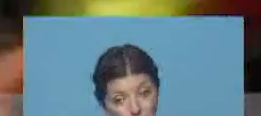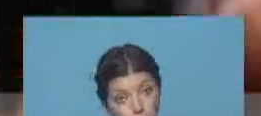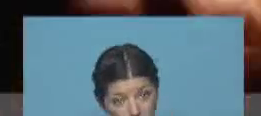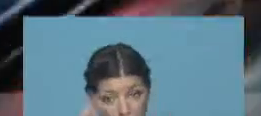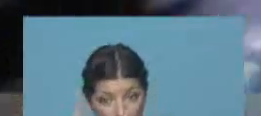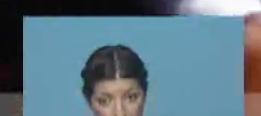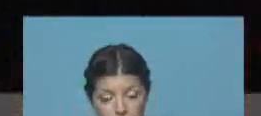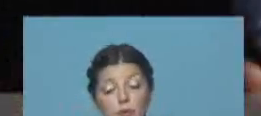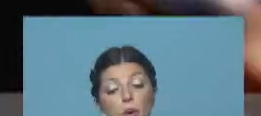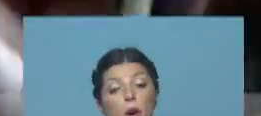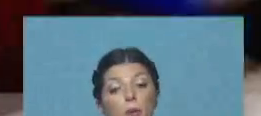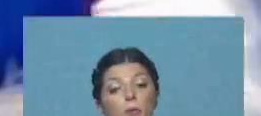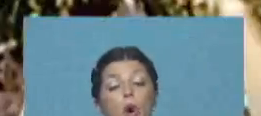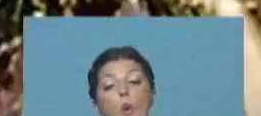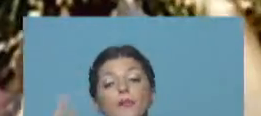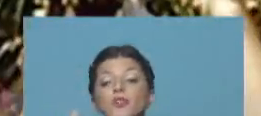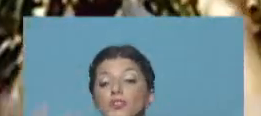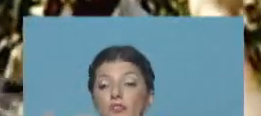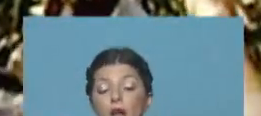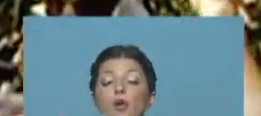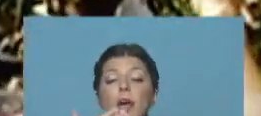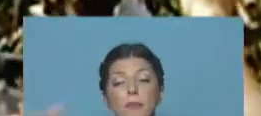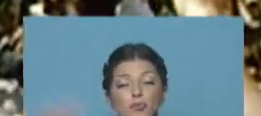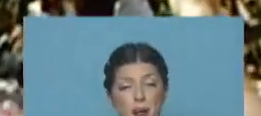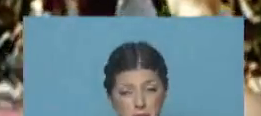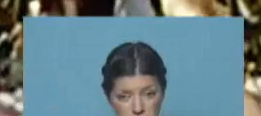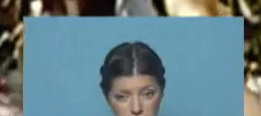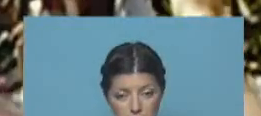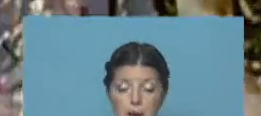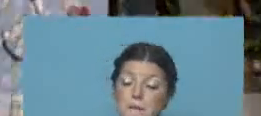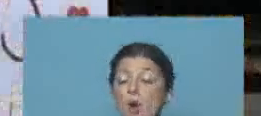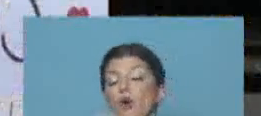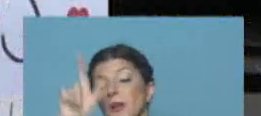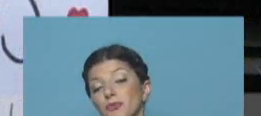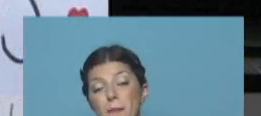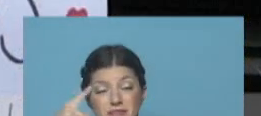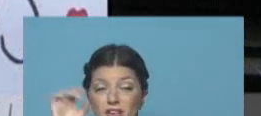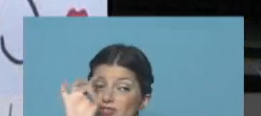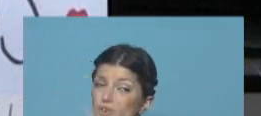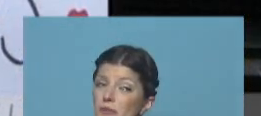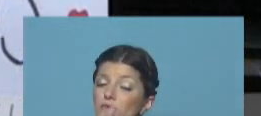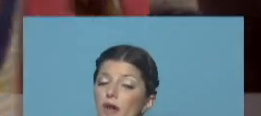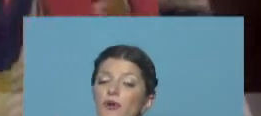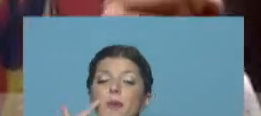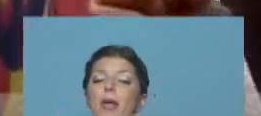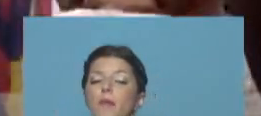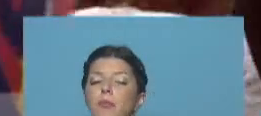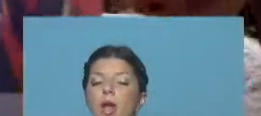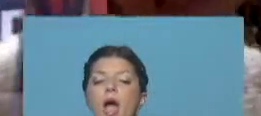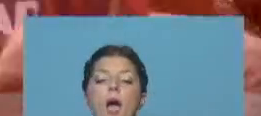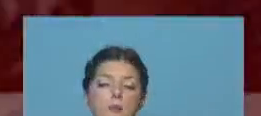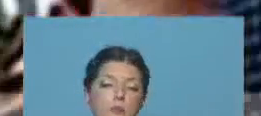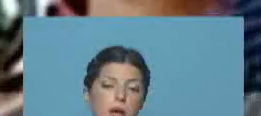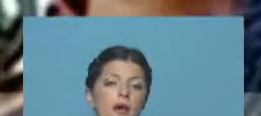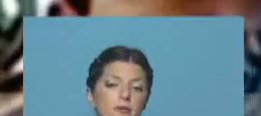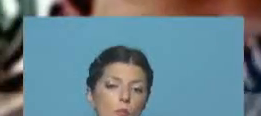iniciar un proceso de diálogo y cierta apertura política, mientras que otros dicen que solo se trata de un maquillaje del gobierno para aplacar